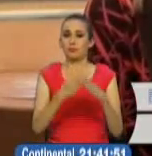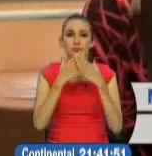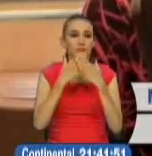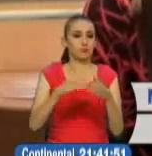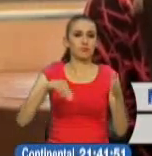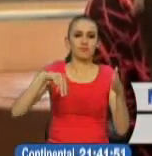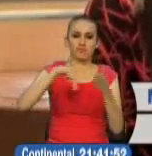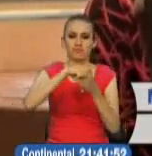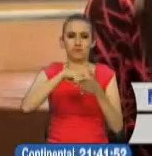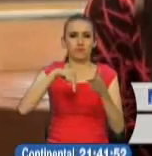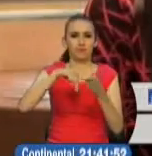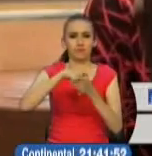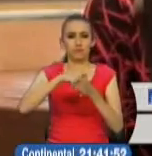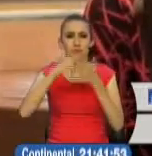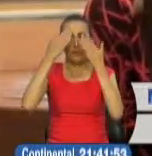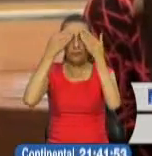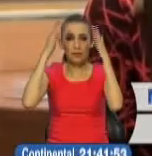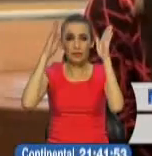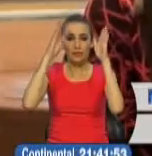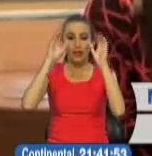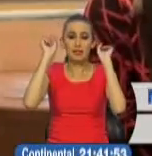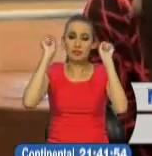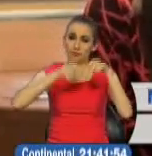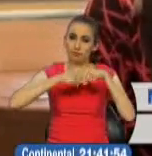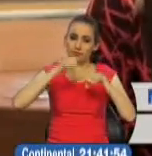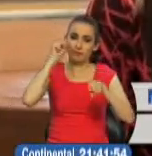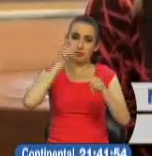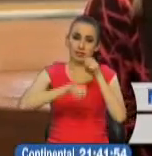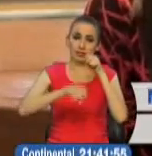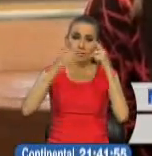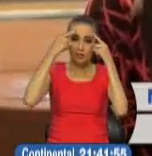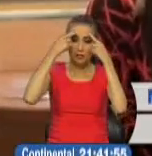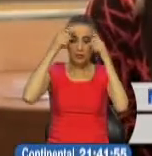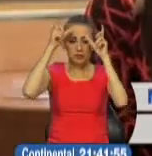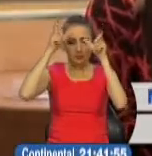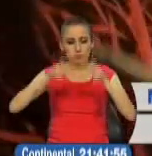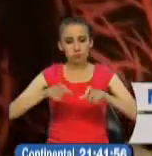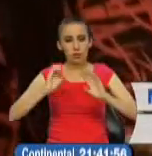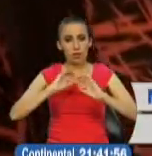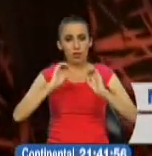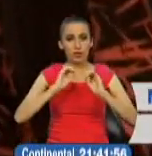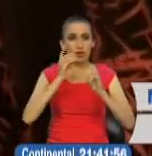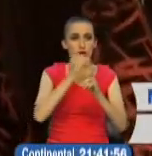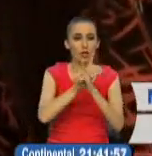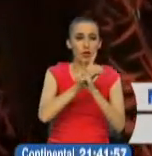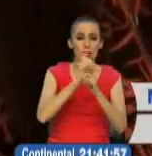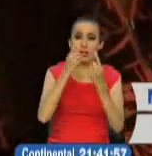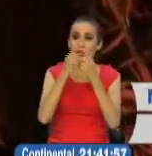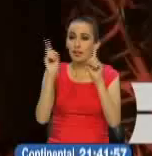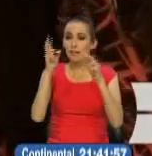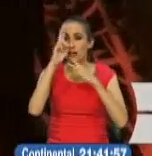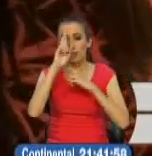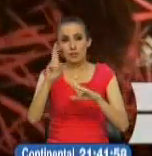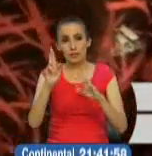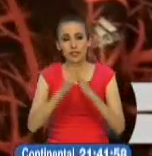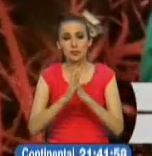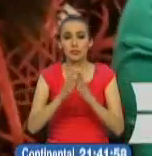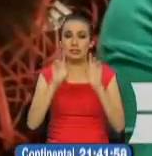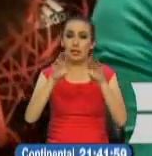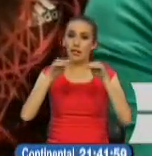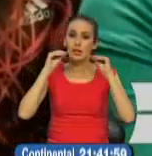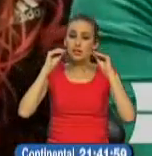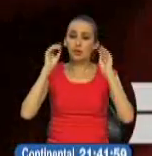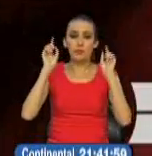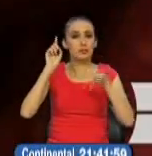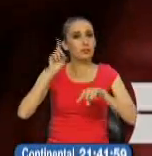Yo considero que cuando rompamos las barreras mentales de pensar en un tipo de ser humano y no considerar la diversidad del ser humano, no podemos lograr